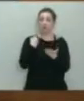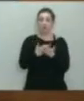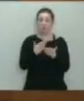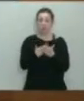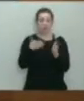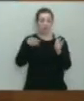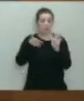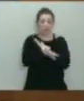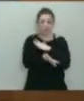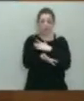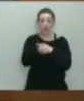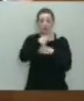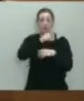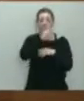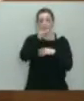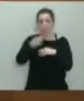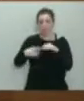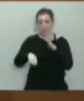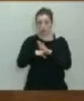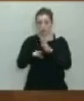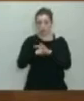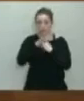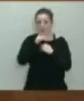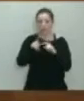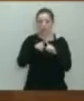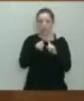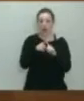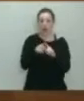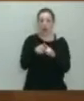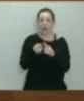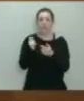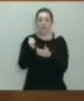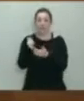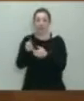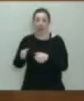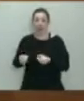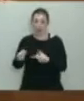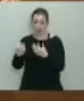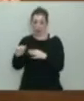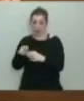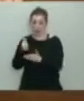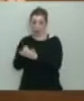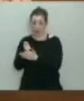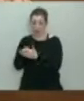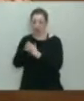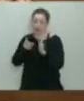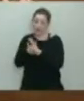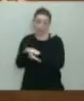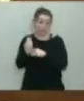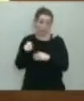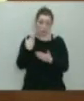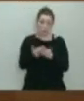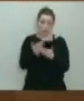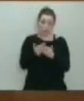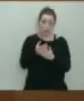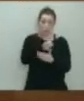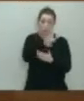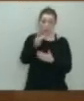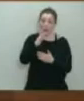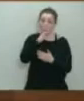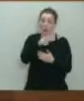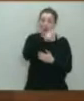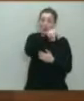decir, sigamos endeudándonos, ya digo, para pagar gasto corriente. Y eso es lo que significa esa petición de endeudamiento por importe